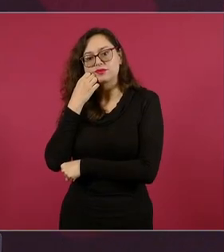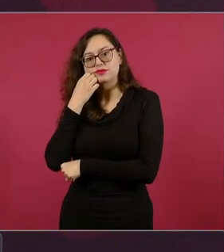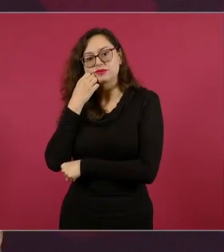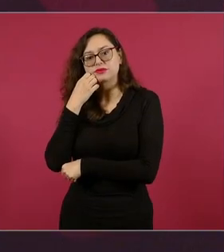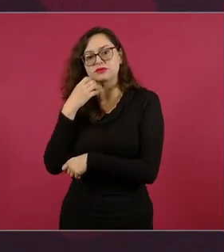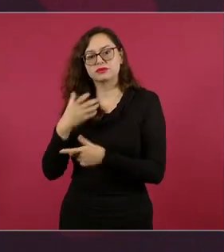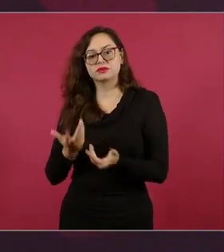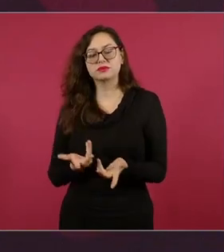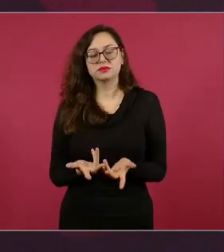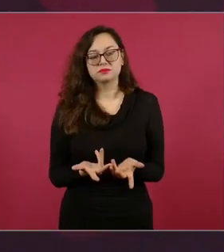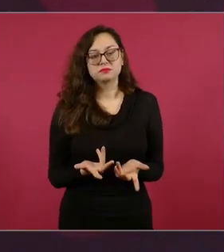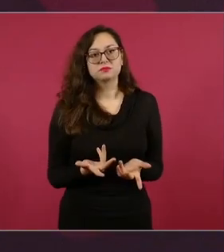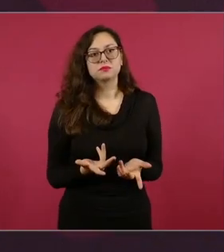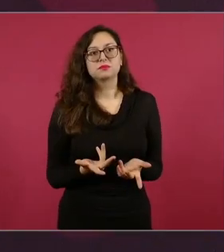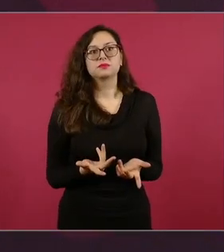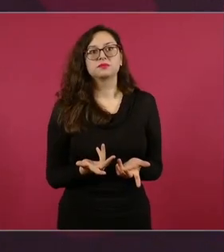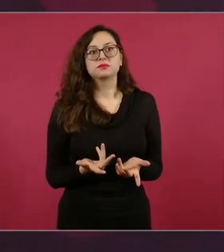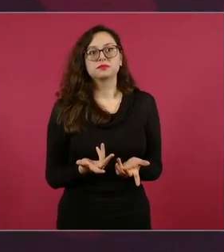adquieren